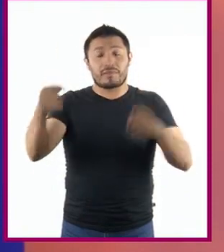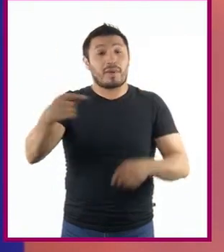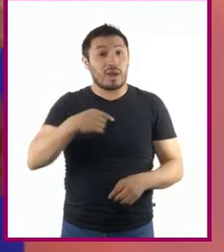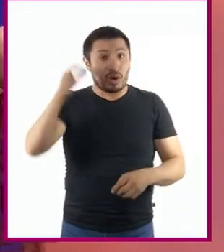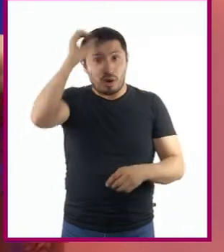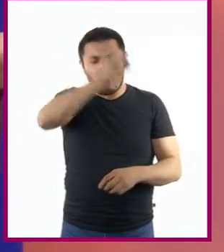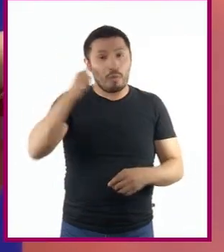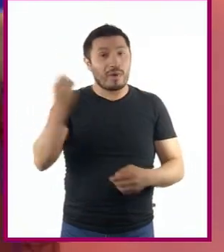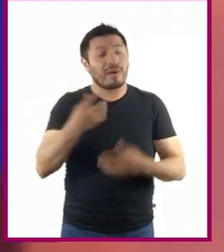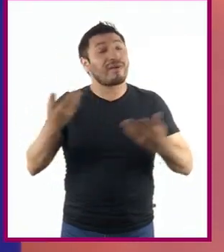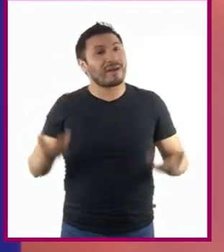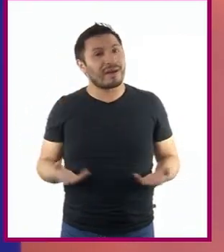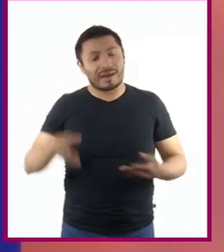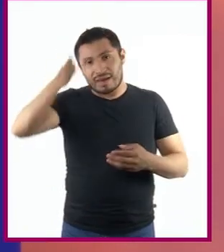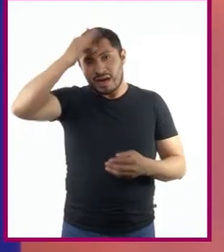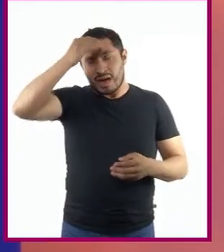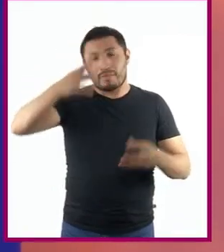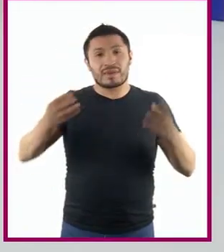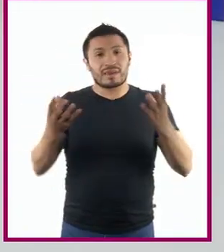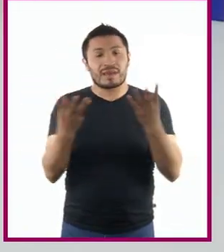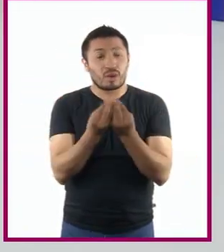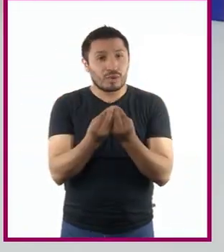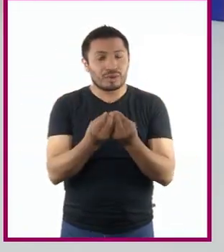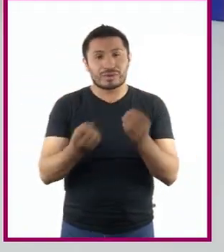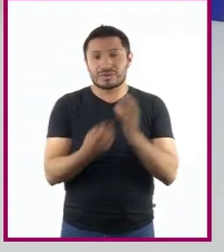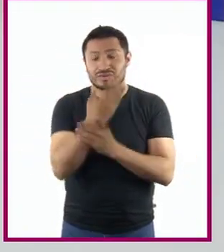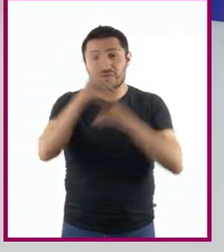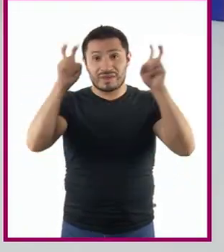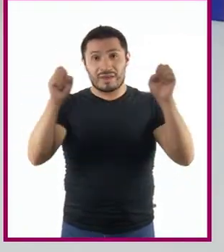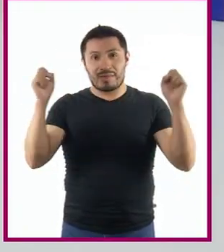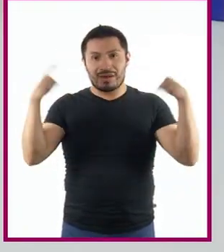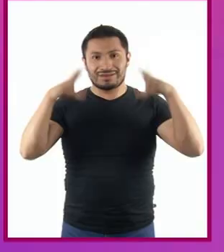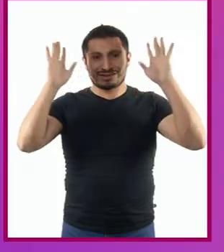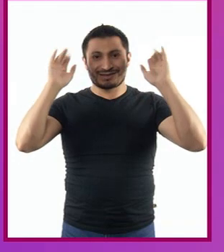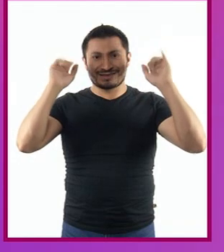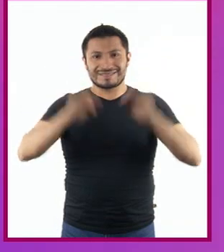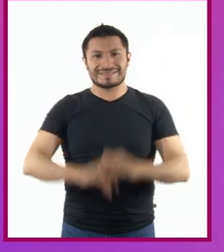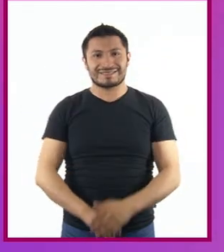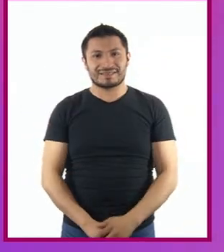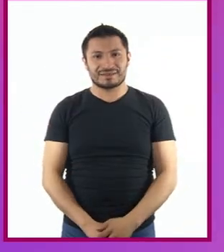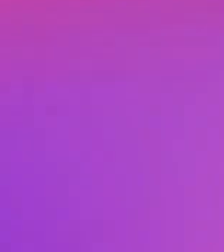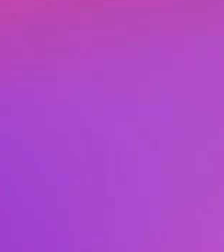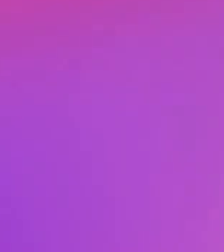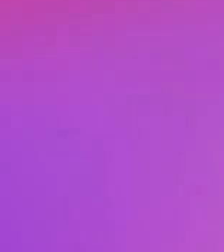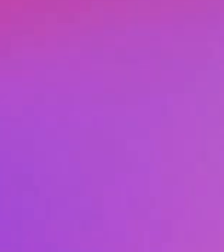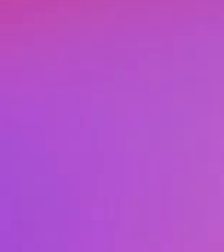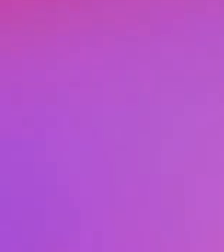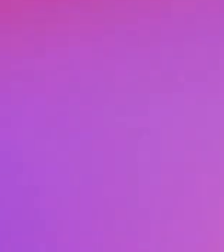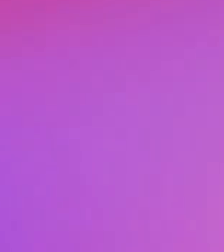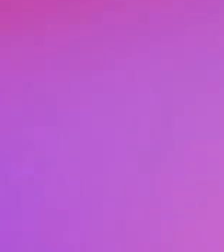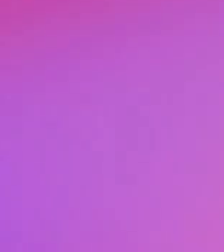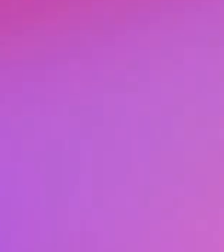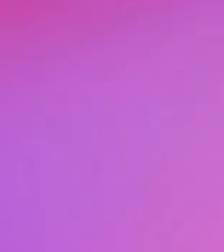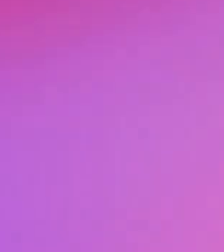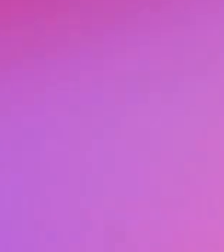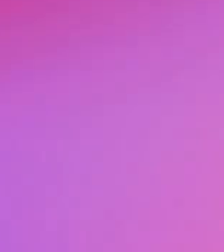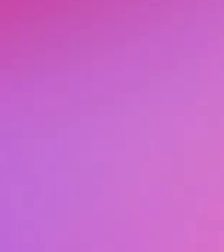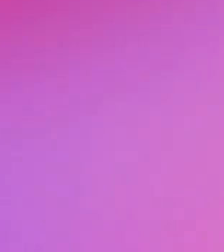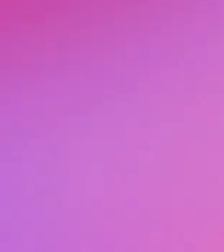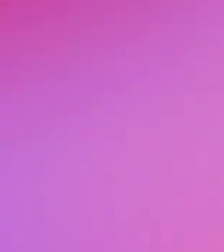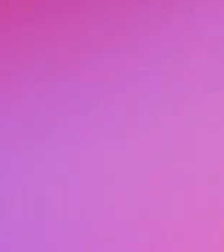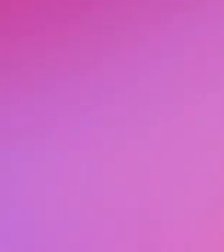opino que. Hemos aprendido algo nuevo juntos. ¡Hasta la próxima! Si tienes dudas o necesitas ayuda,